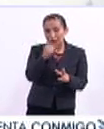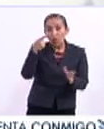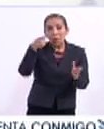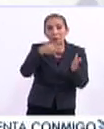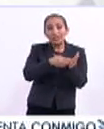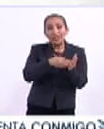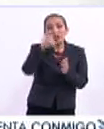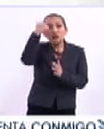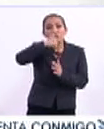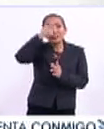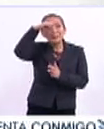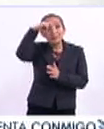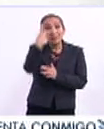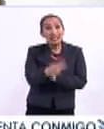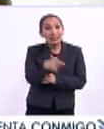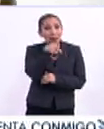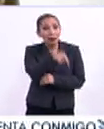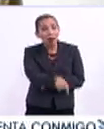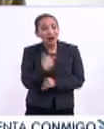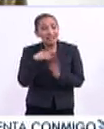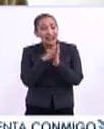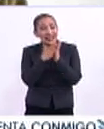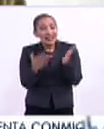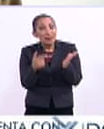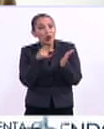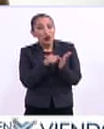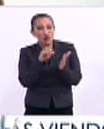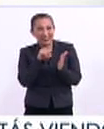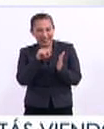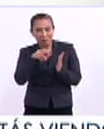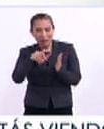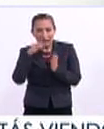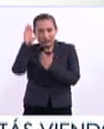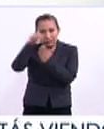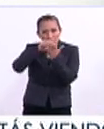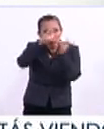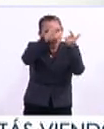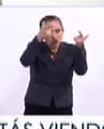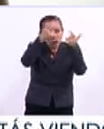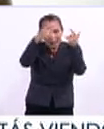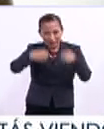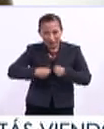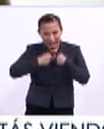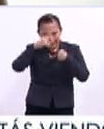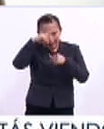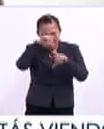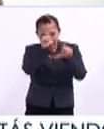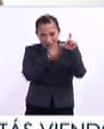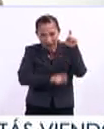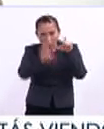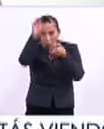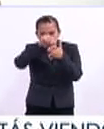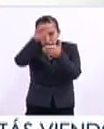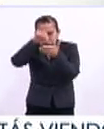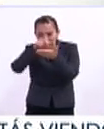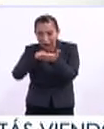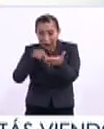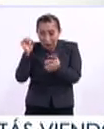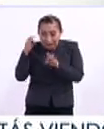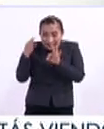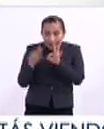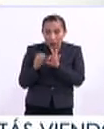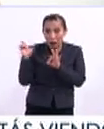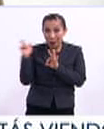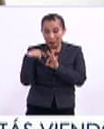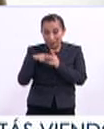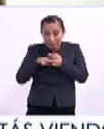1001 Noche Mexicanas. Un libro donde Fuentes Mares toma episodios de la vida nacional y justo en el momento donde